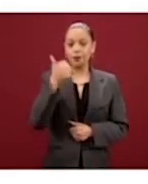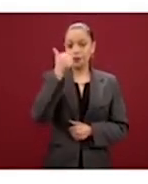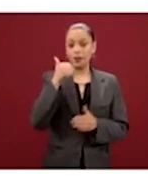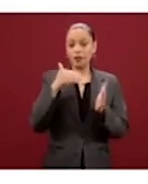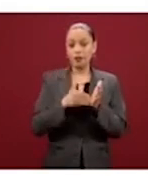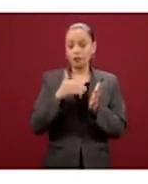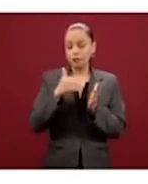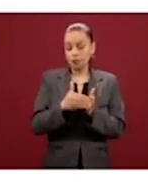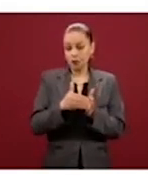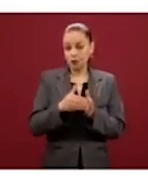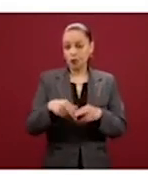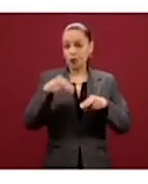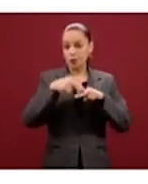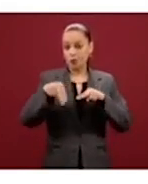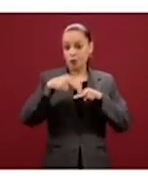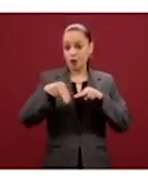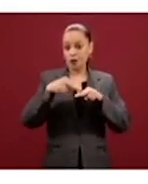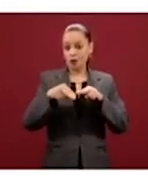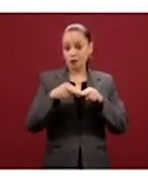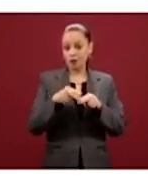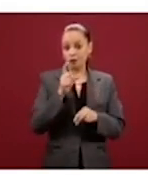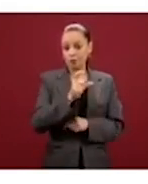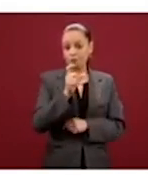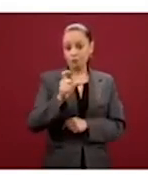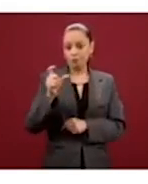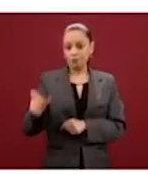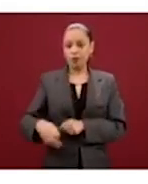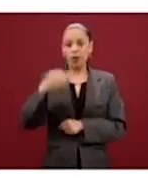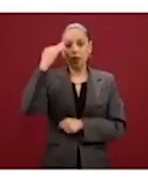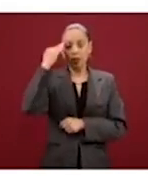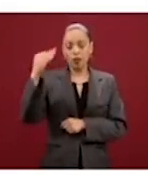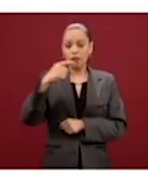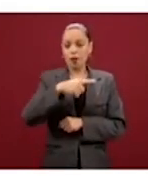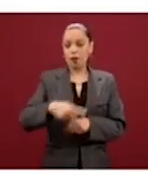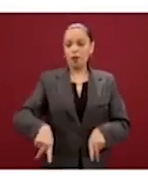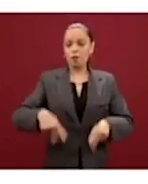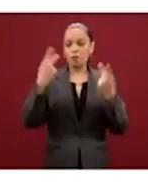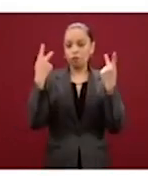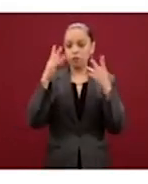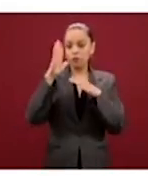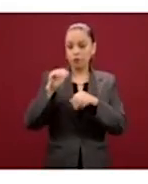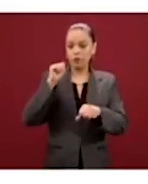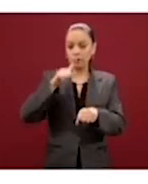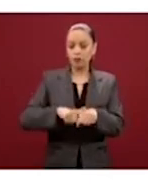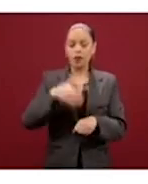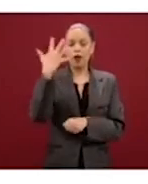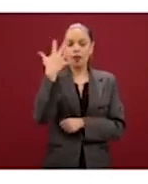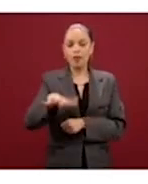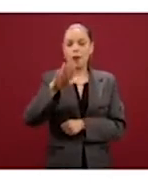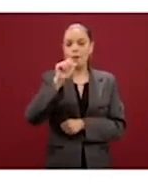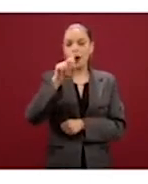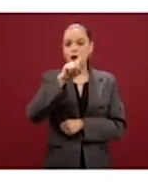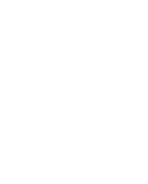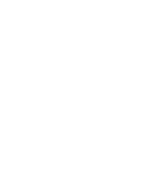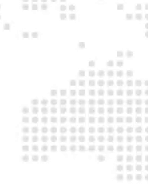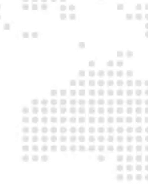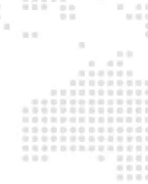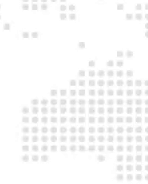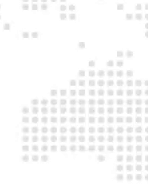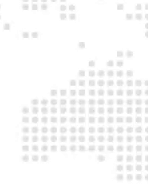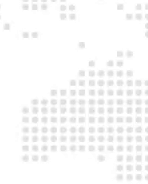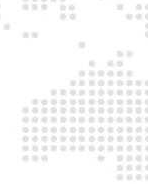de cachitos. Tiempo de venta a nivel nacional a partir del 10 de marzo, o sea, el día de ayer empezó